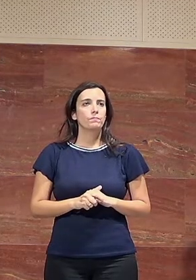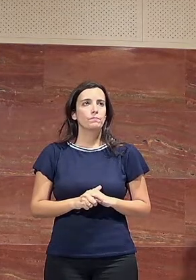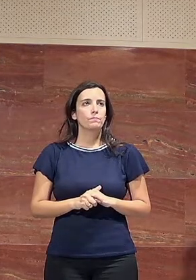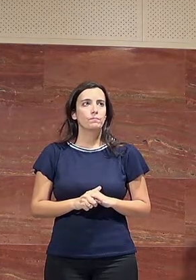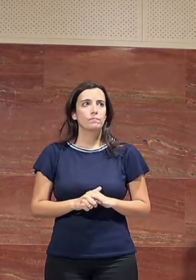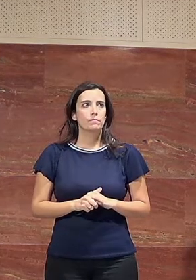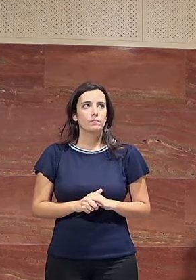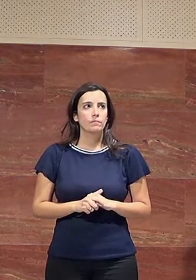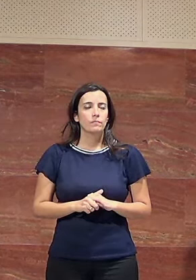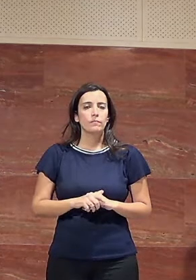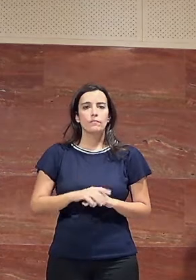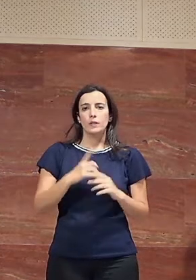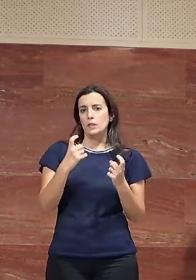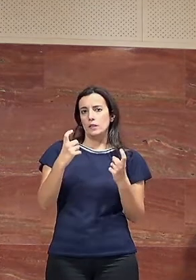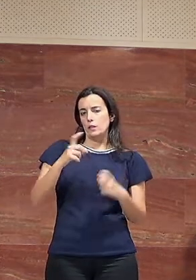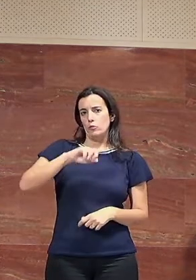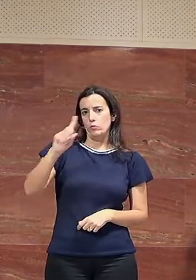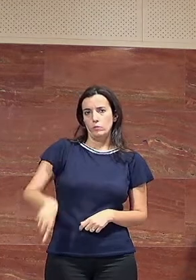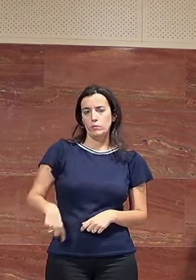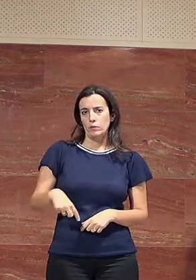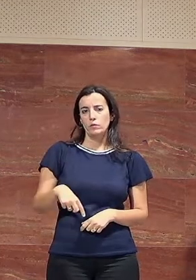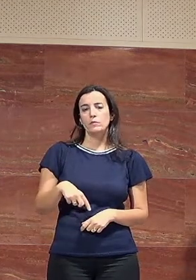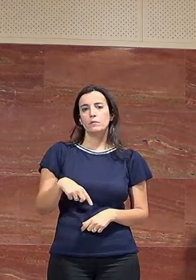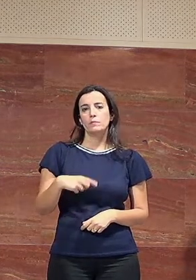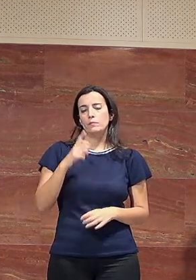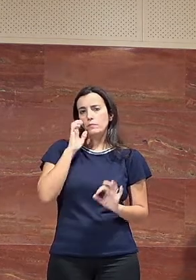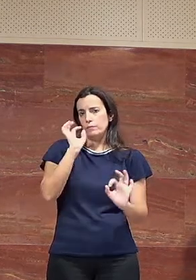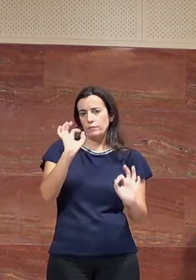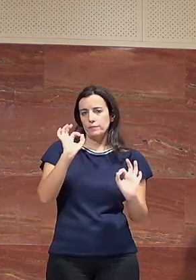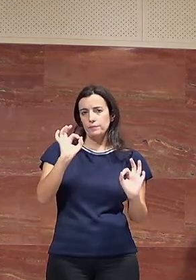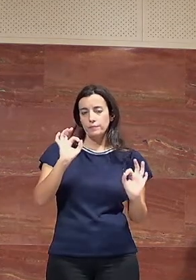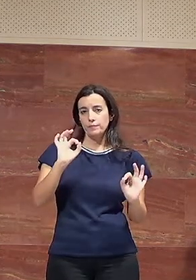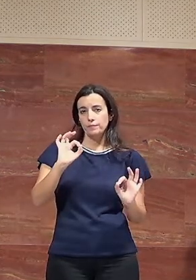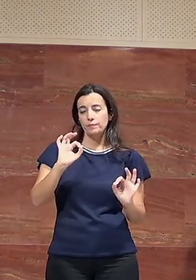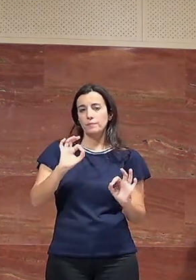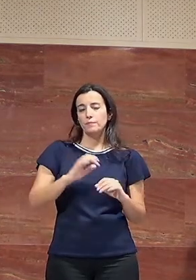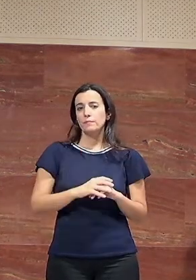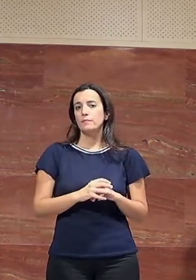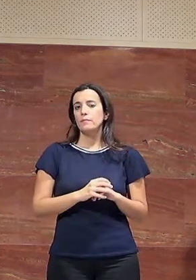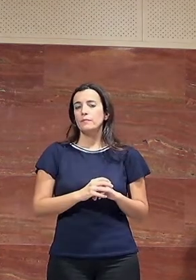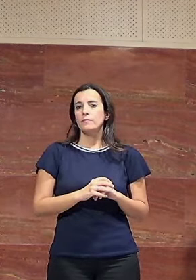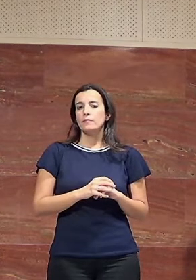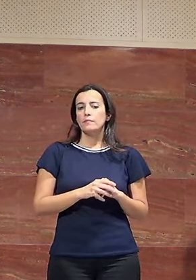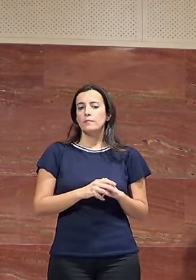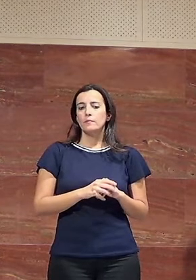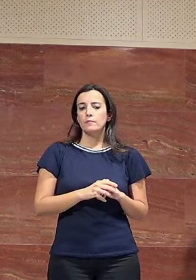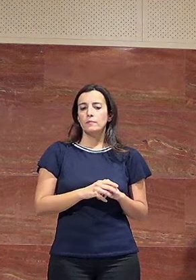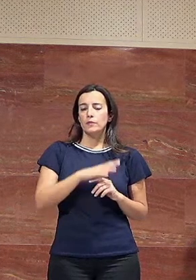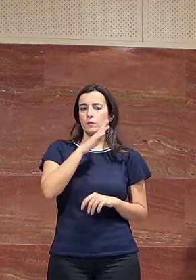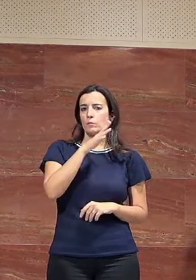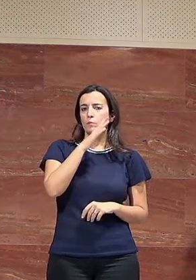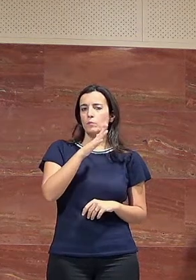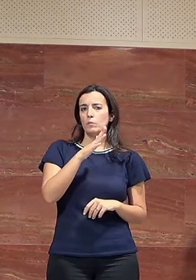una cosa necesaria, sociológica y también económica. Sociológica porque hay muchas